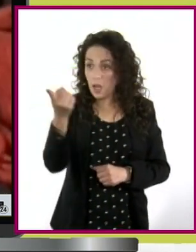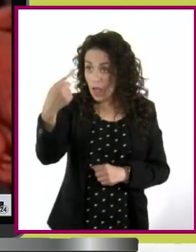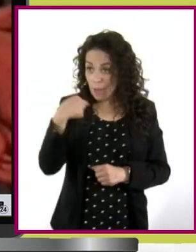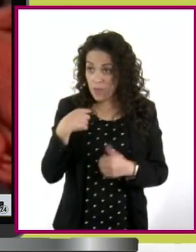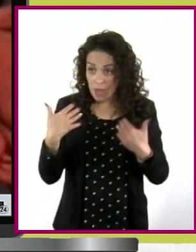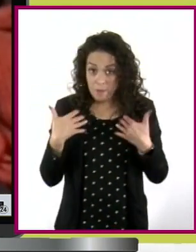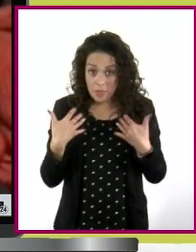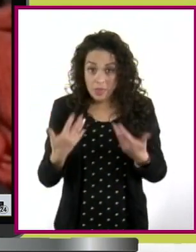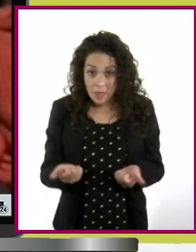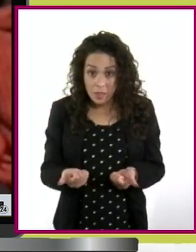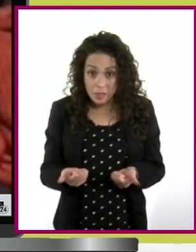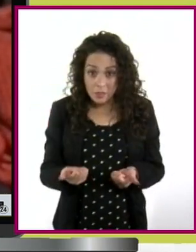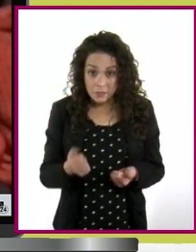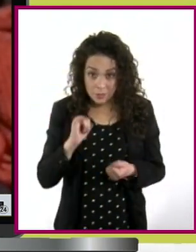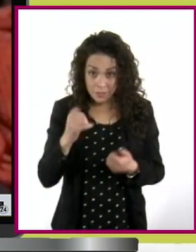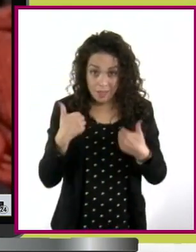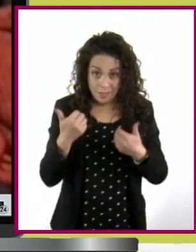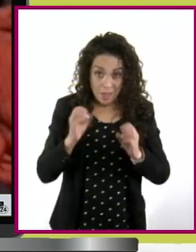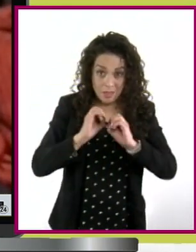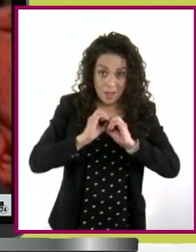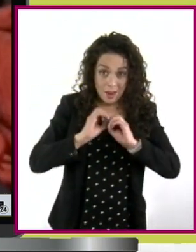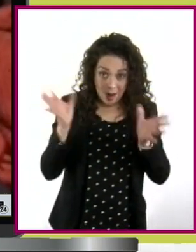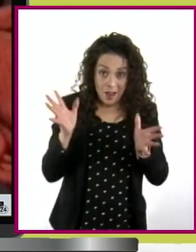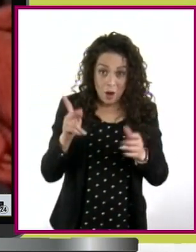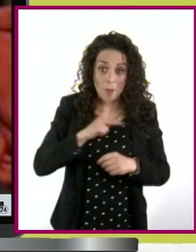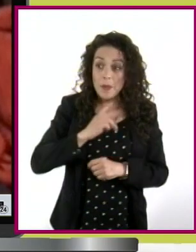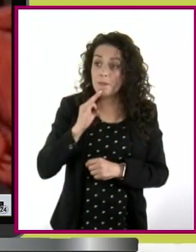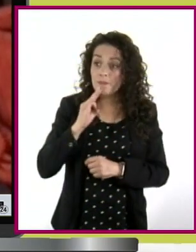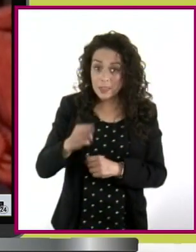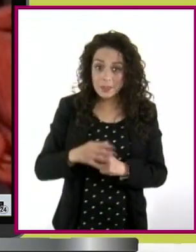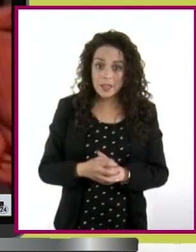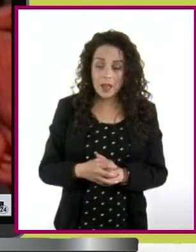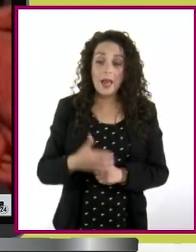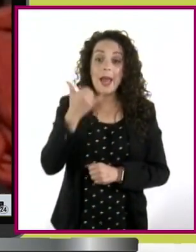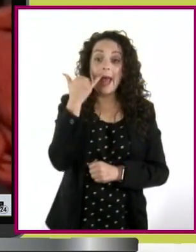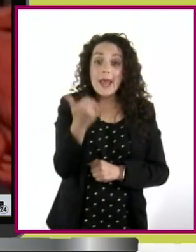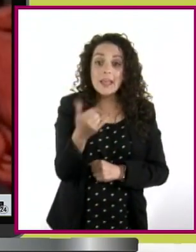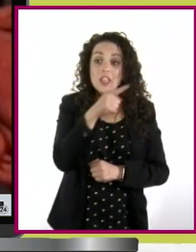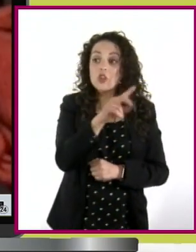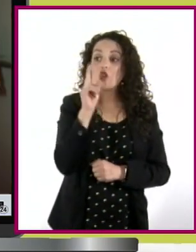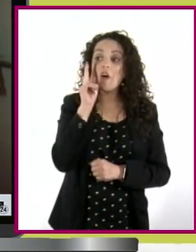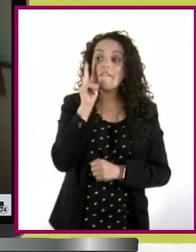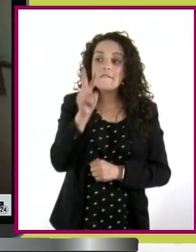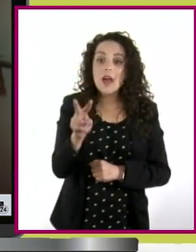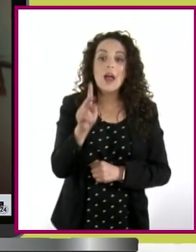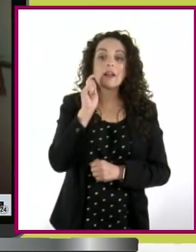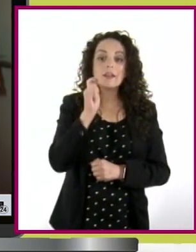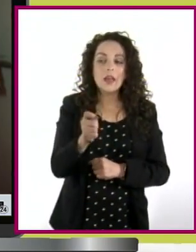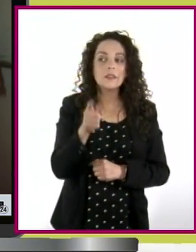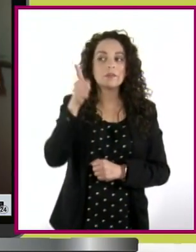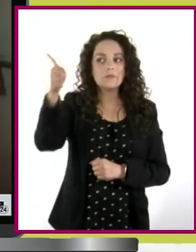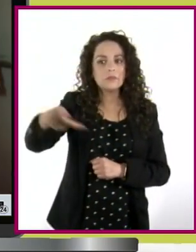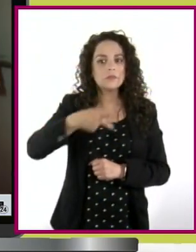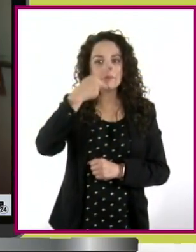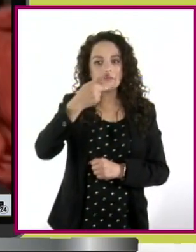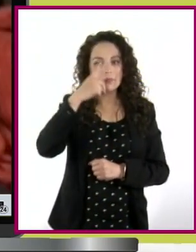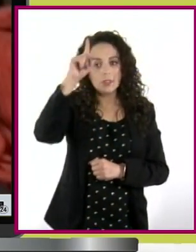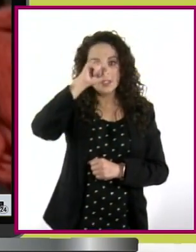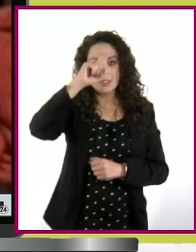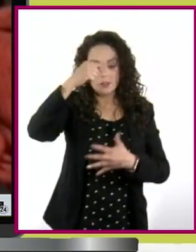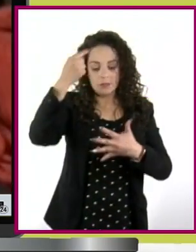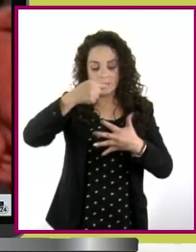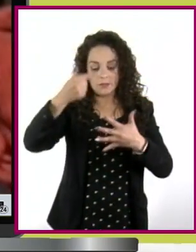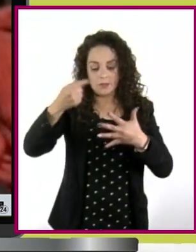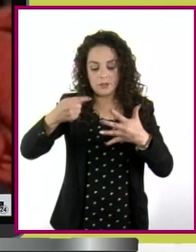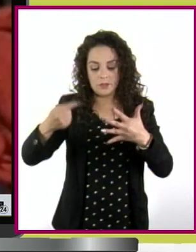entendiendo, si captaron tu mensaje y sobre todo observar la retroalimentación. La